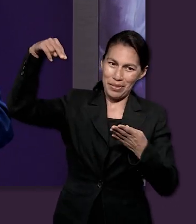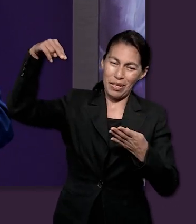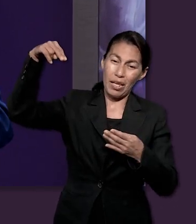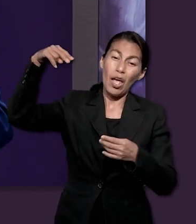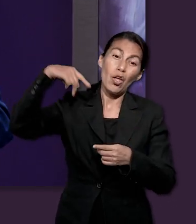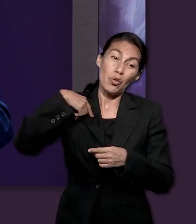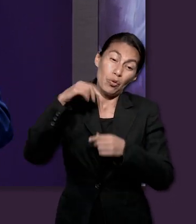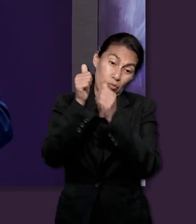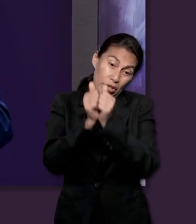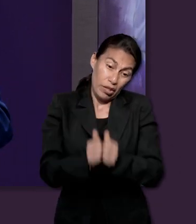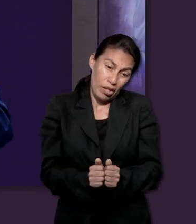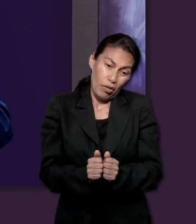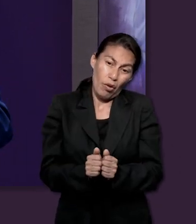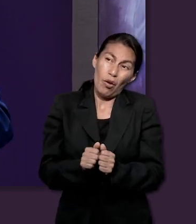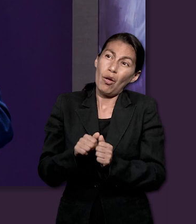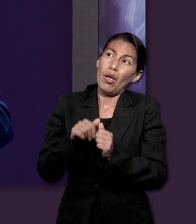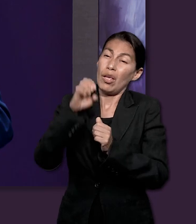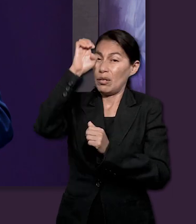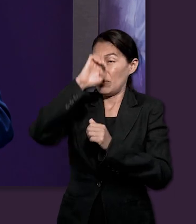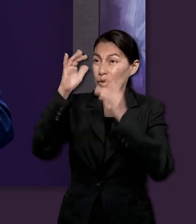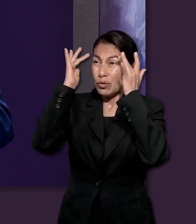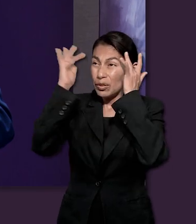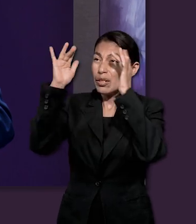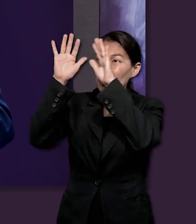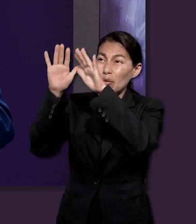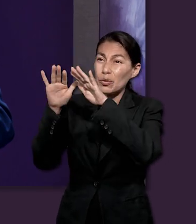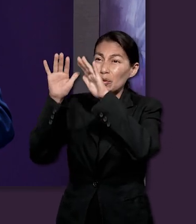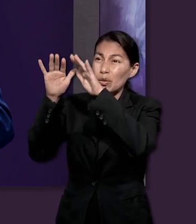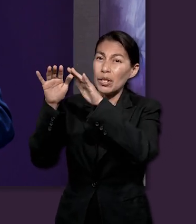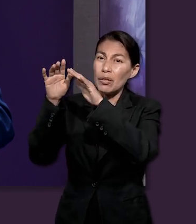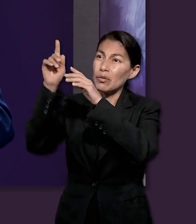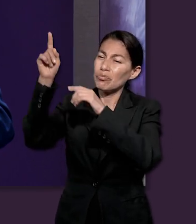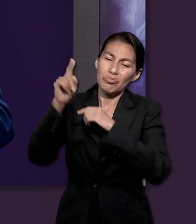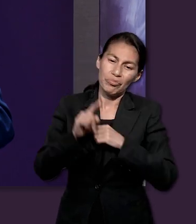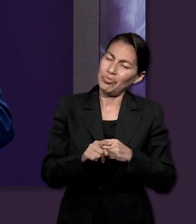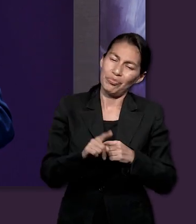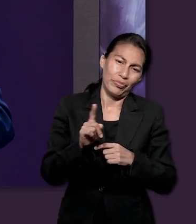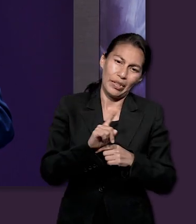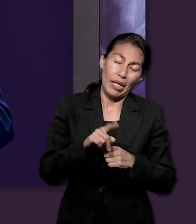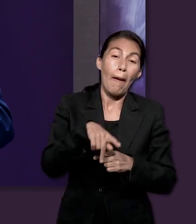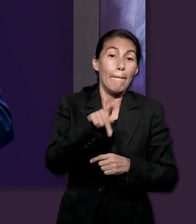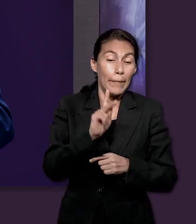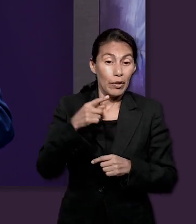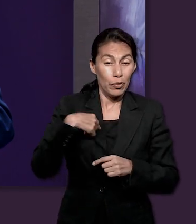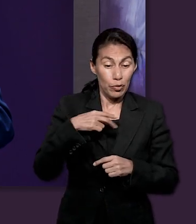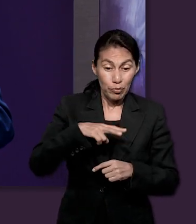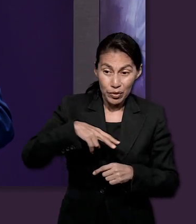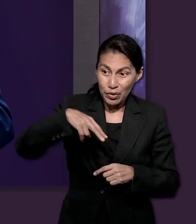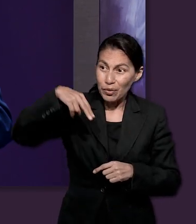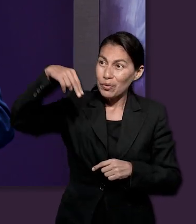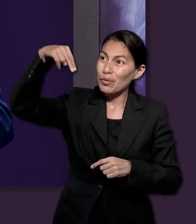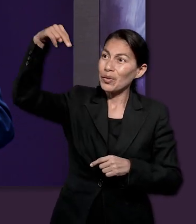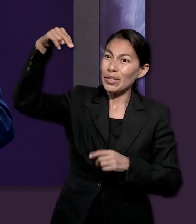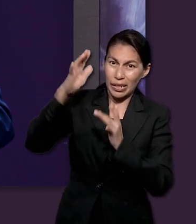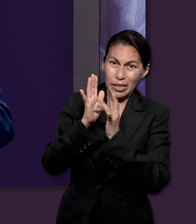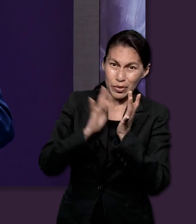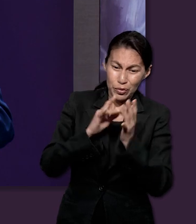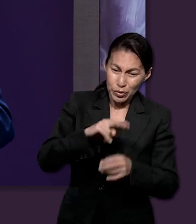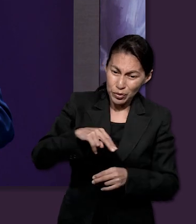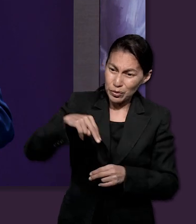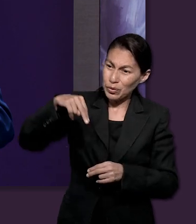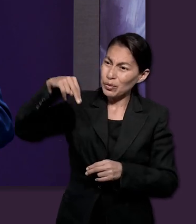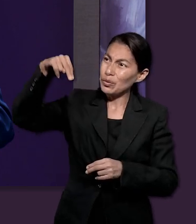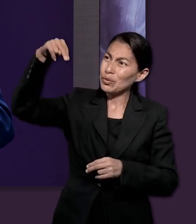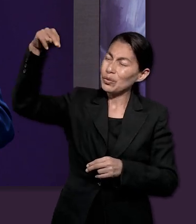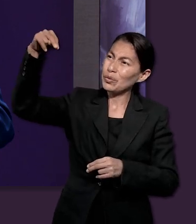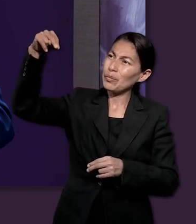si no me fuera el Consolador, no vendrá a vosotros, pero al irme os enviaré. Y cuando Él venga, convencerá al mundo de pecado,